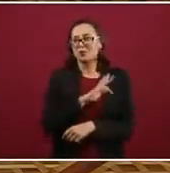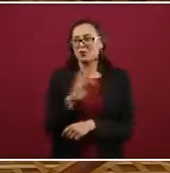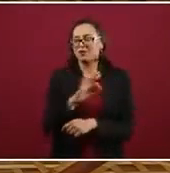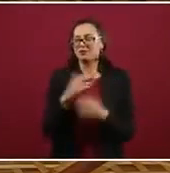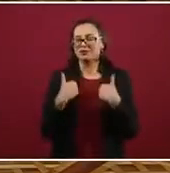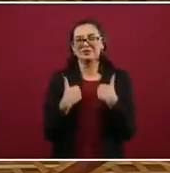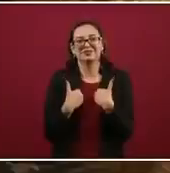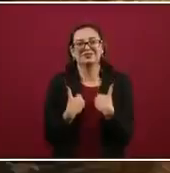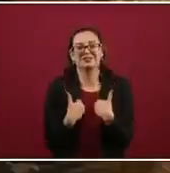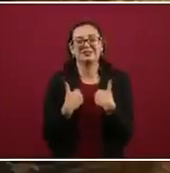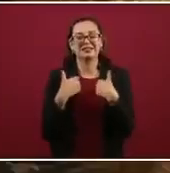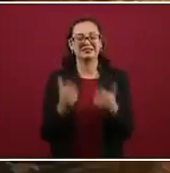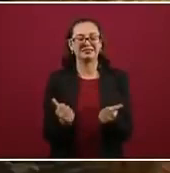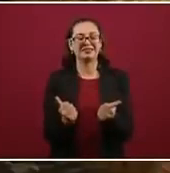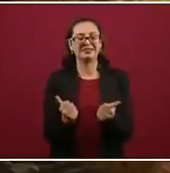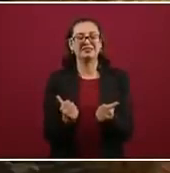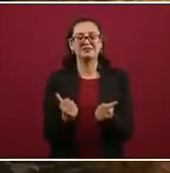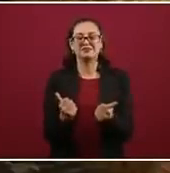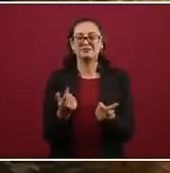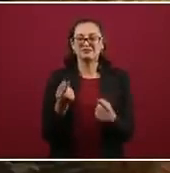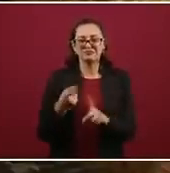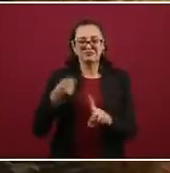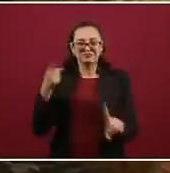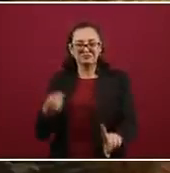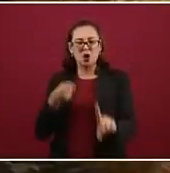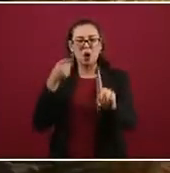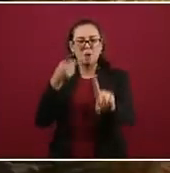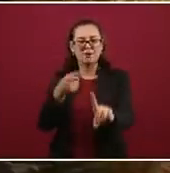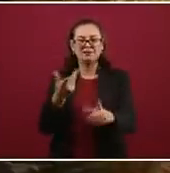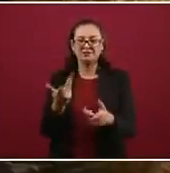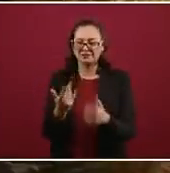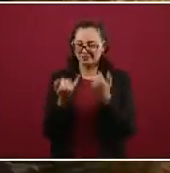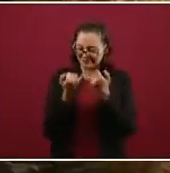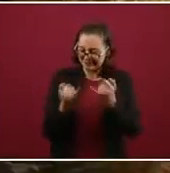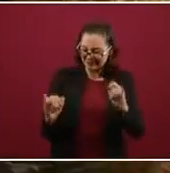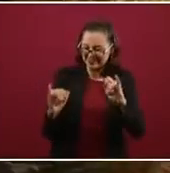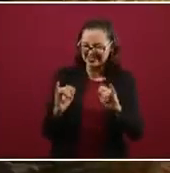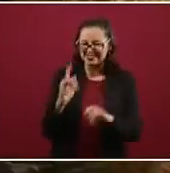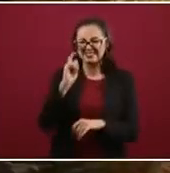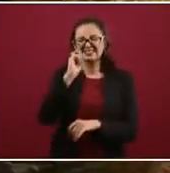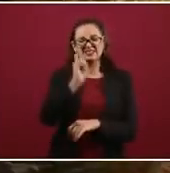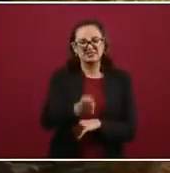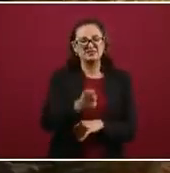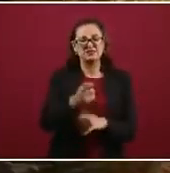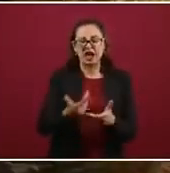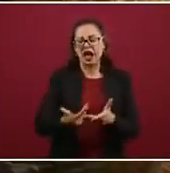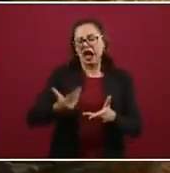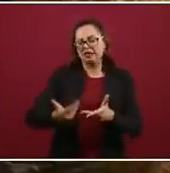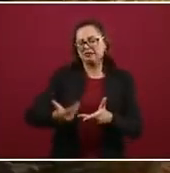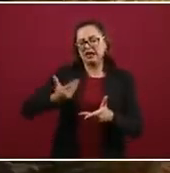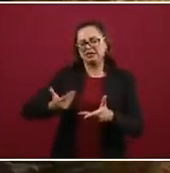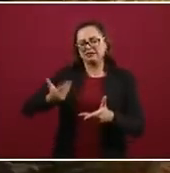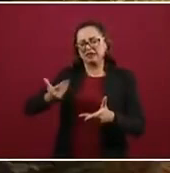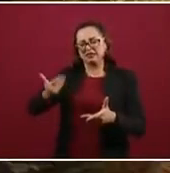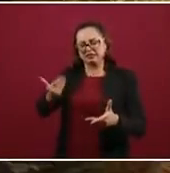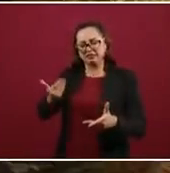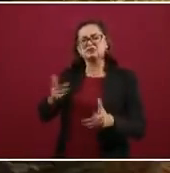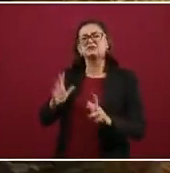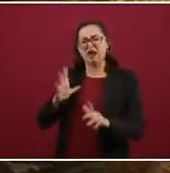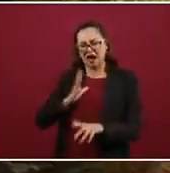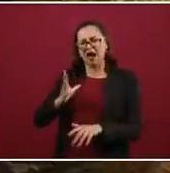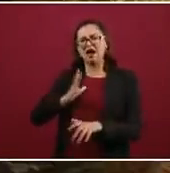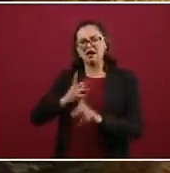un poco cuáles eran los motivos que buscaba este movimiento independentista, porque hubo otros antes del movimiento del cura